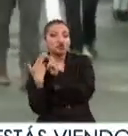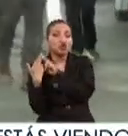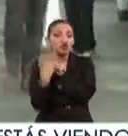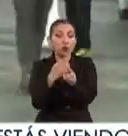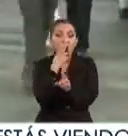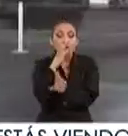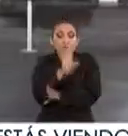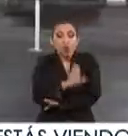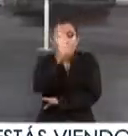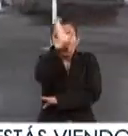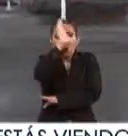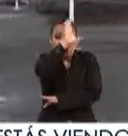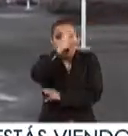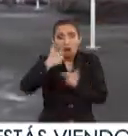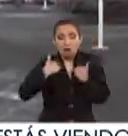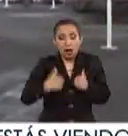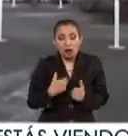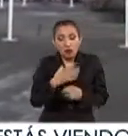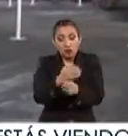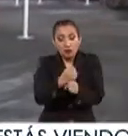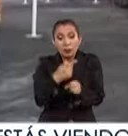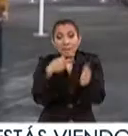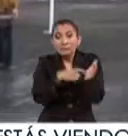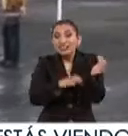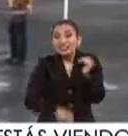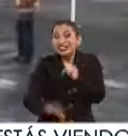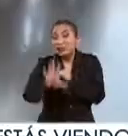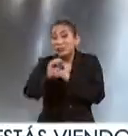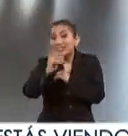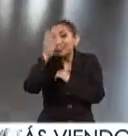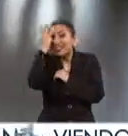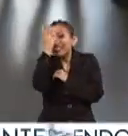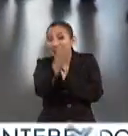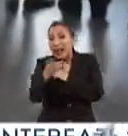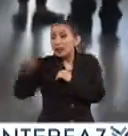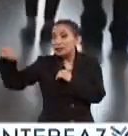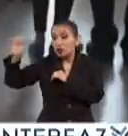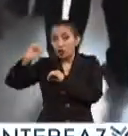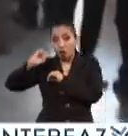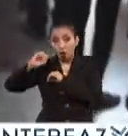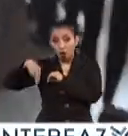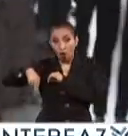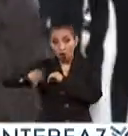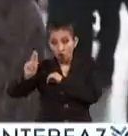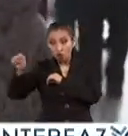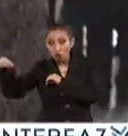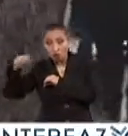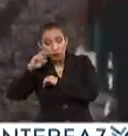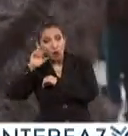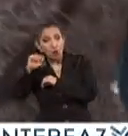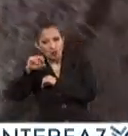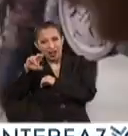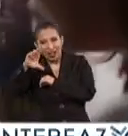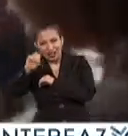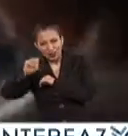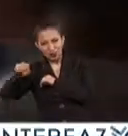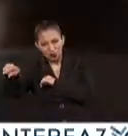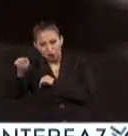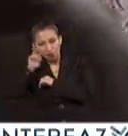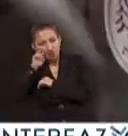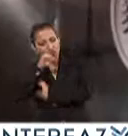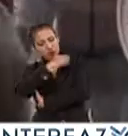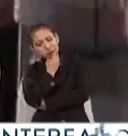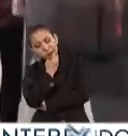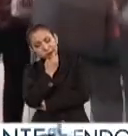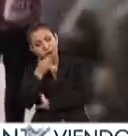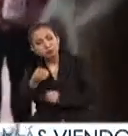como Patrimonio Cultural de la Humanidad, ya que en 1993 la Organización de las Naciones Unidas para la Educación, la